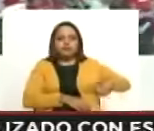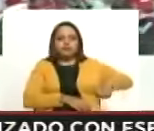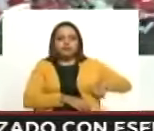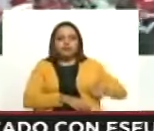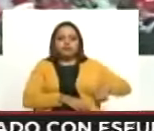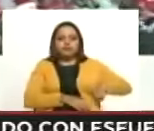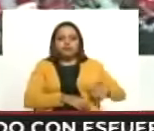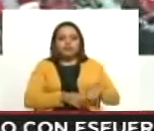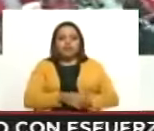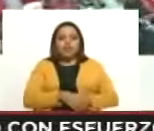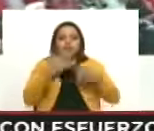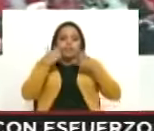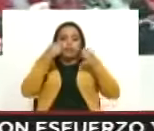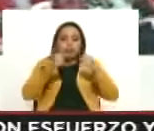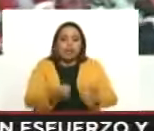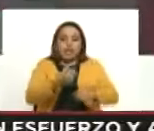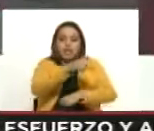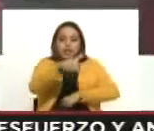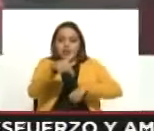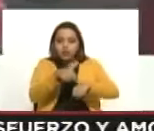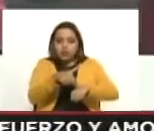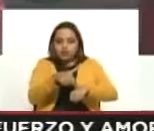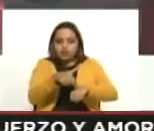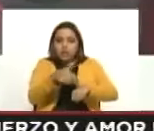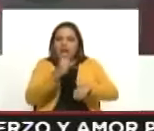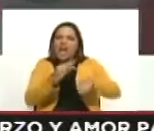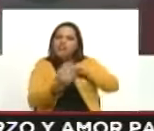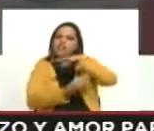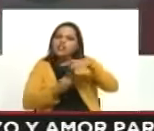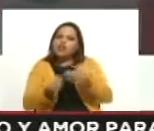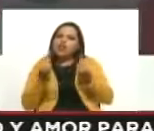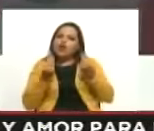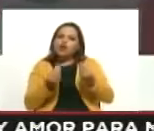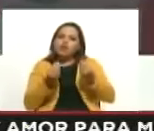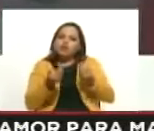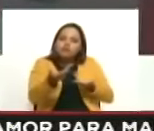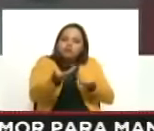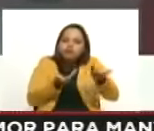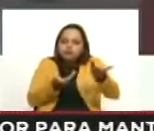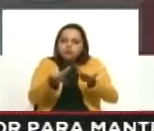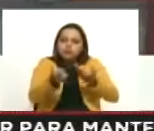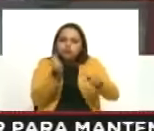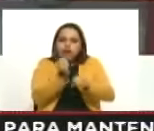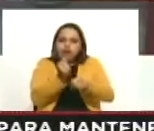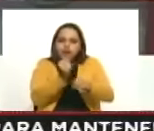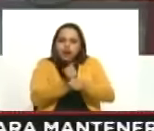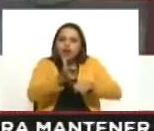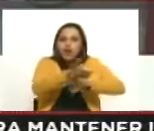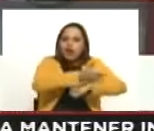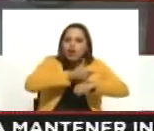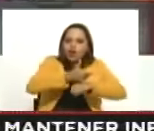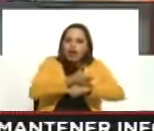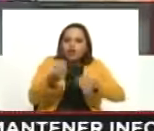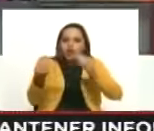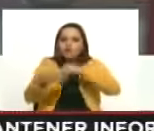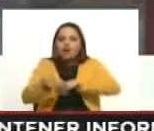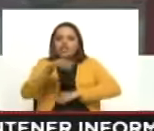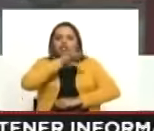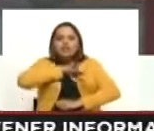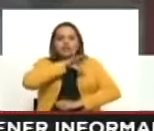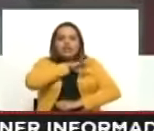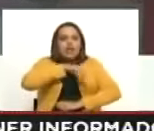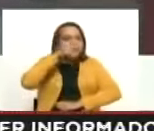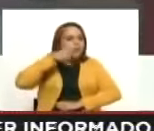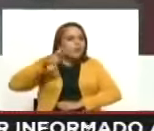seguridad de la nación se fundamenta en la corresponsabilidad entre Estado y la sociedad